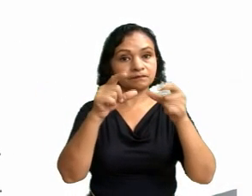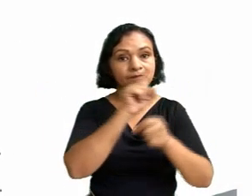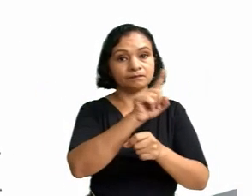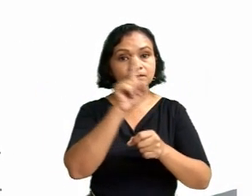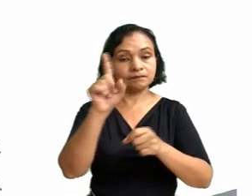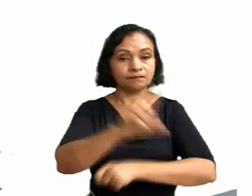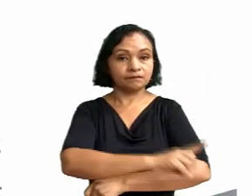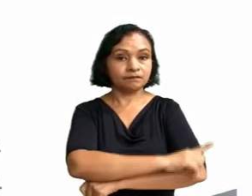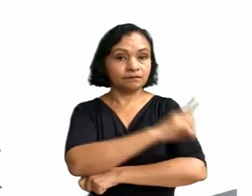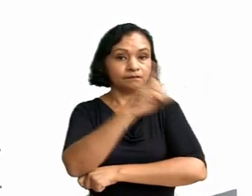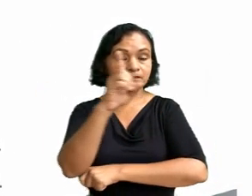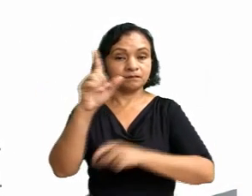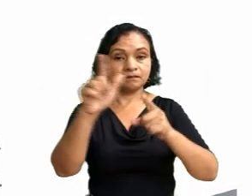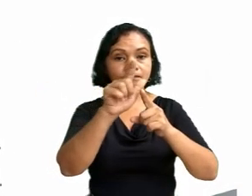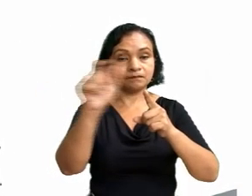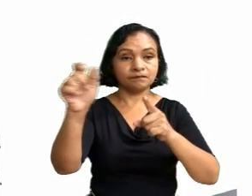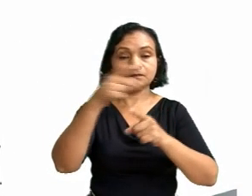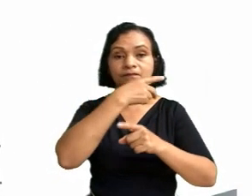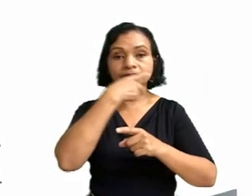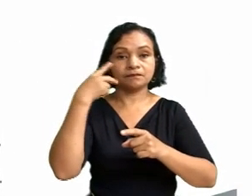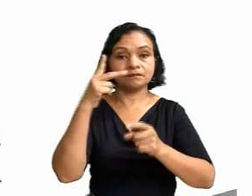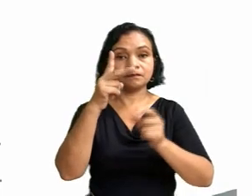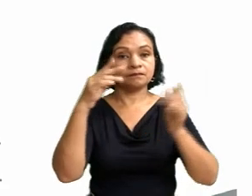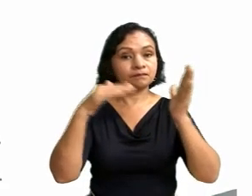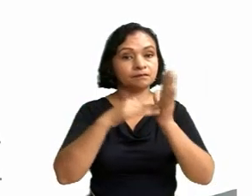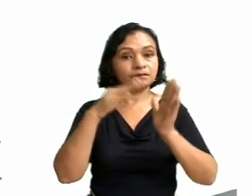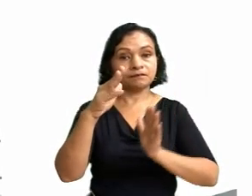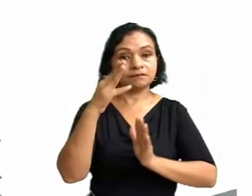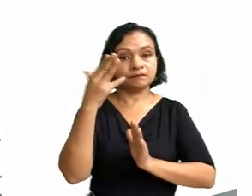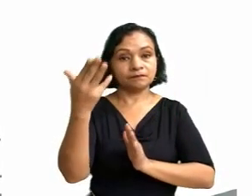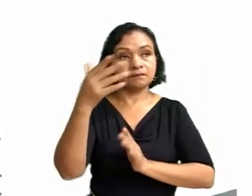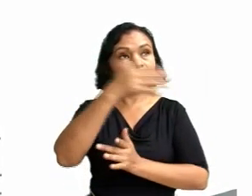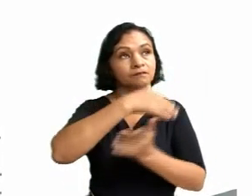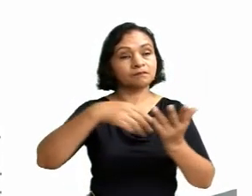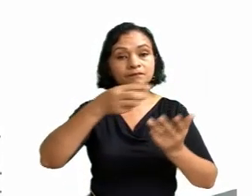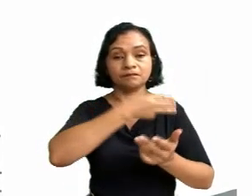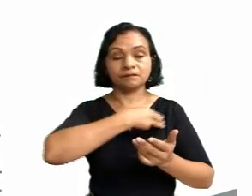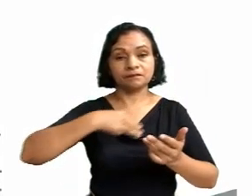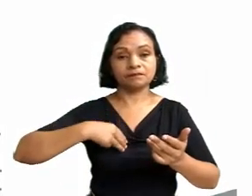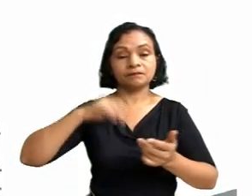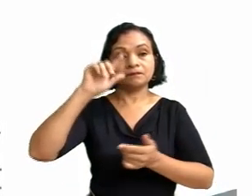días del mes de junio de 2019 relaciones públicas